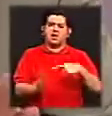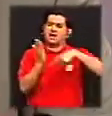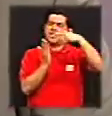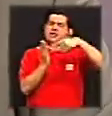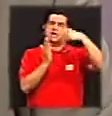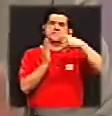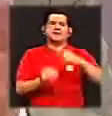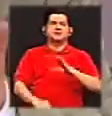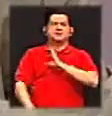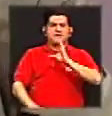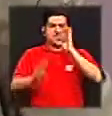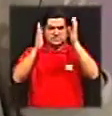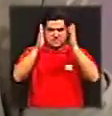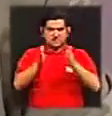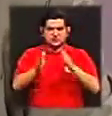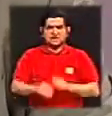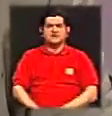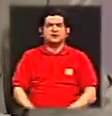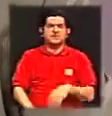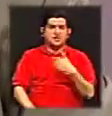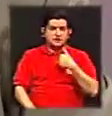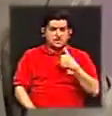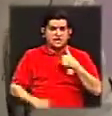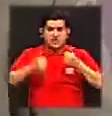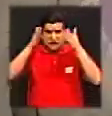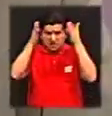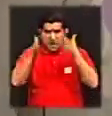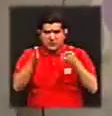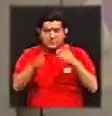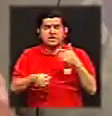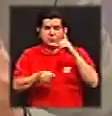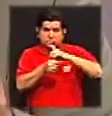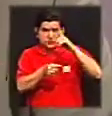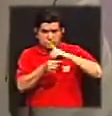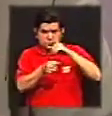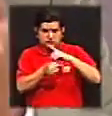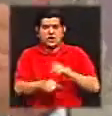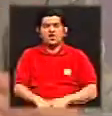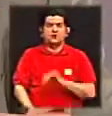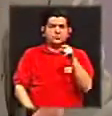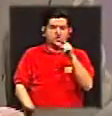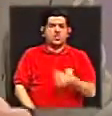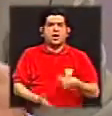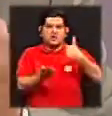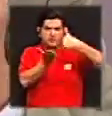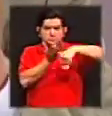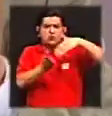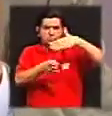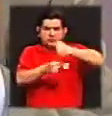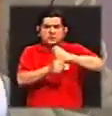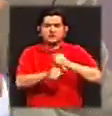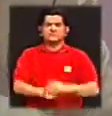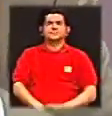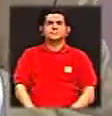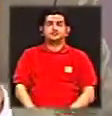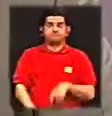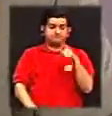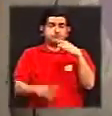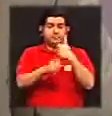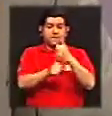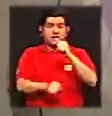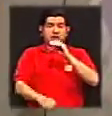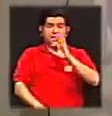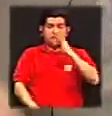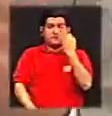candidatos, puede encontrar las fichas de la trayectoria de los candidatos a diputados, para que usted, cuando vaya a emitir su voto, lo haga de una